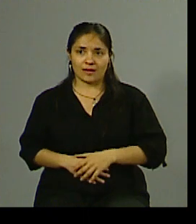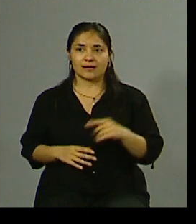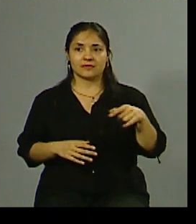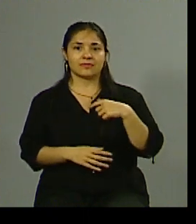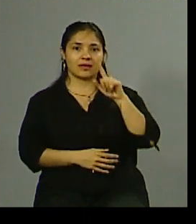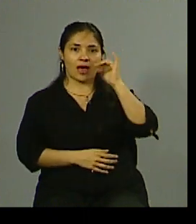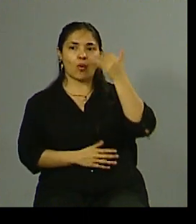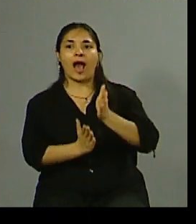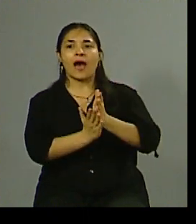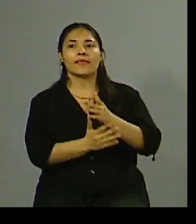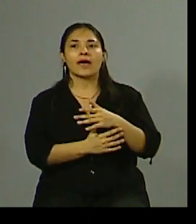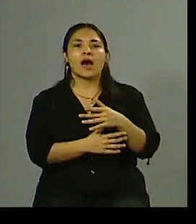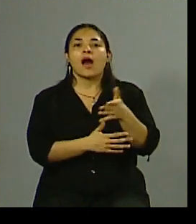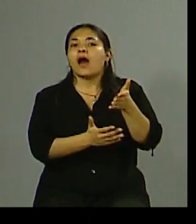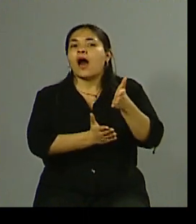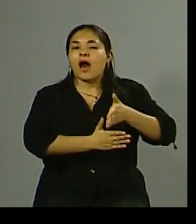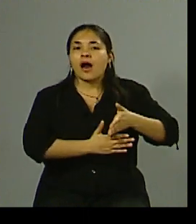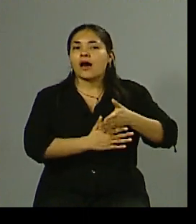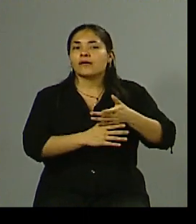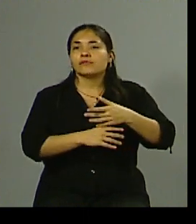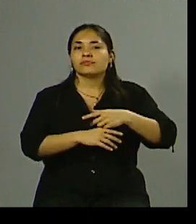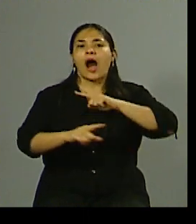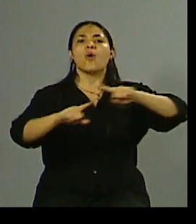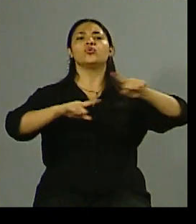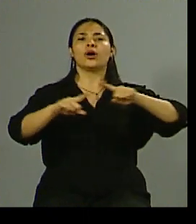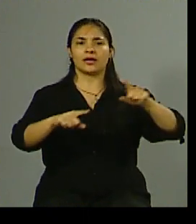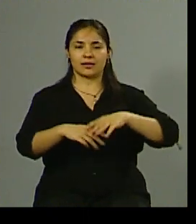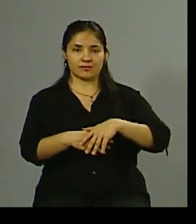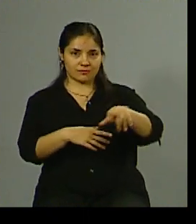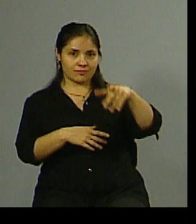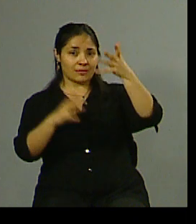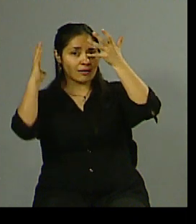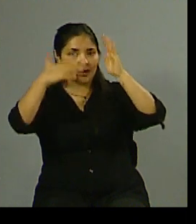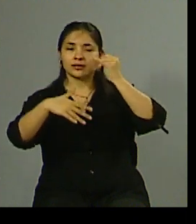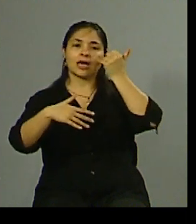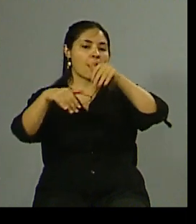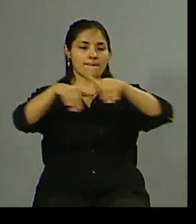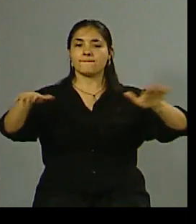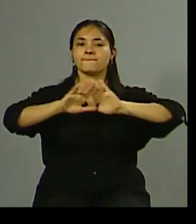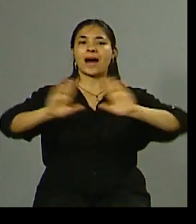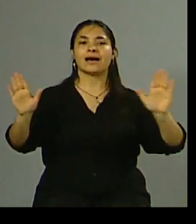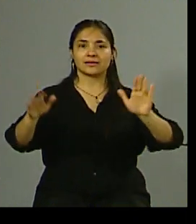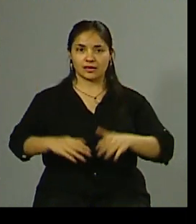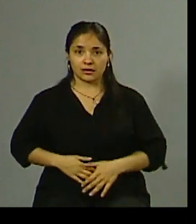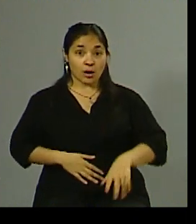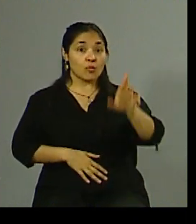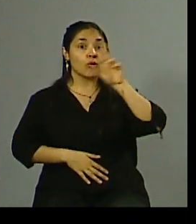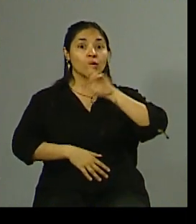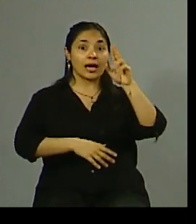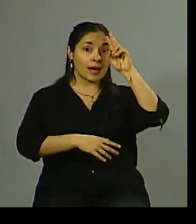autoritario. Javier, hasta acá llegaste. Deja de faltarle el respeto a las